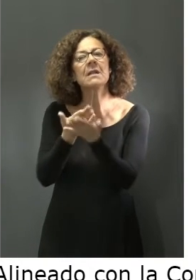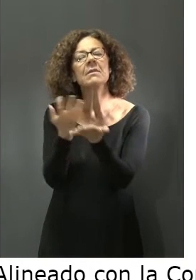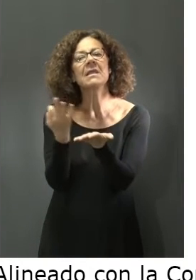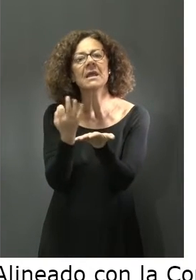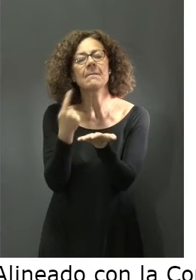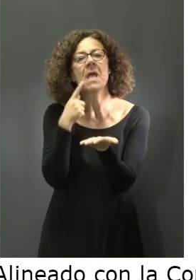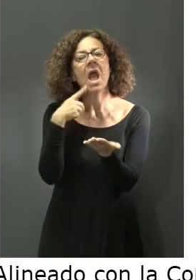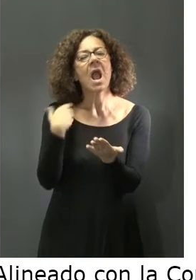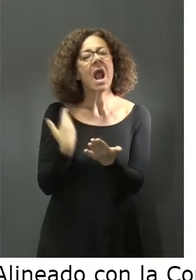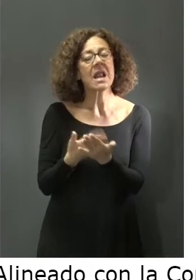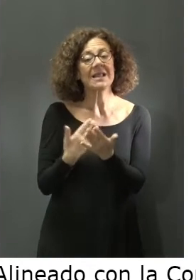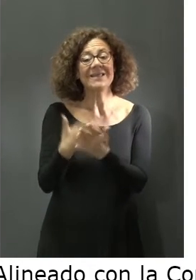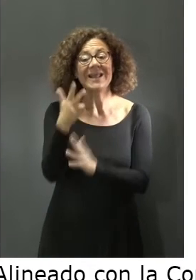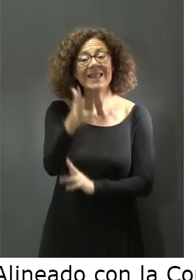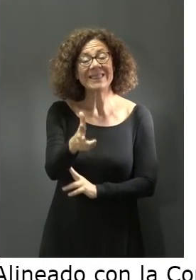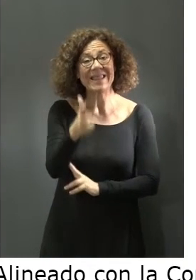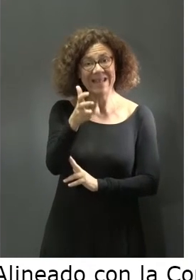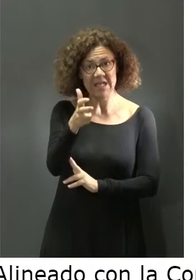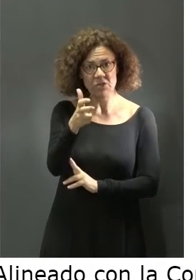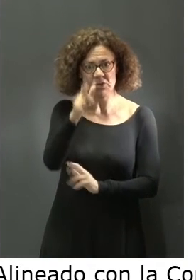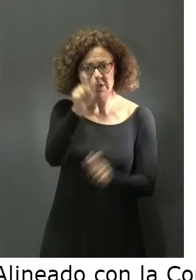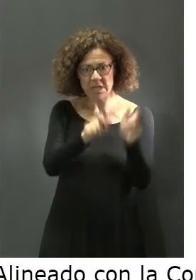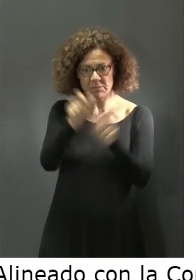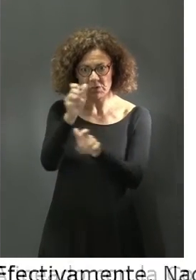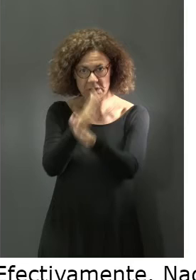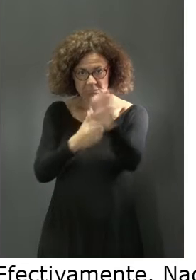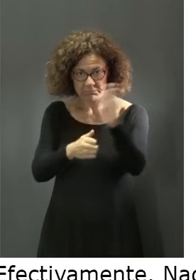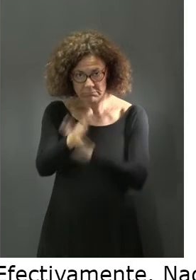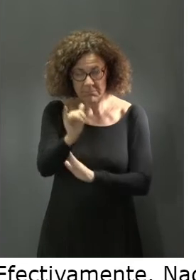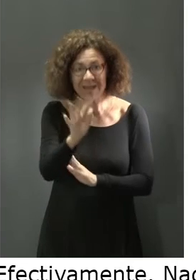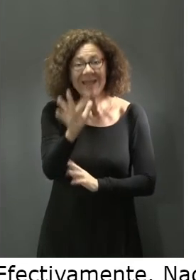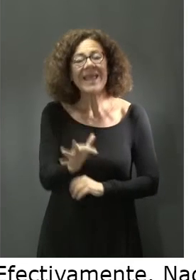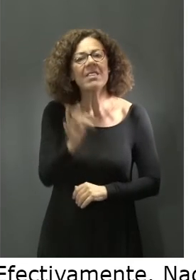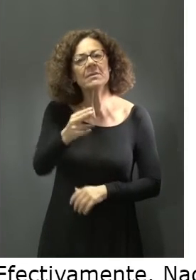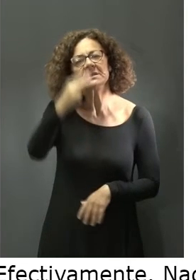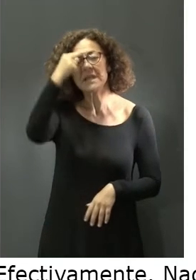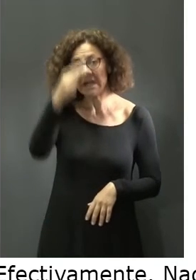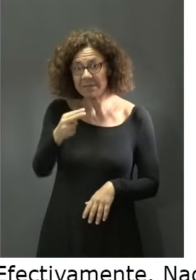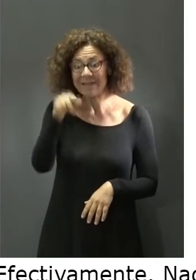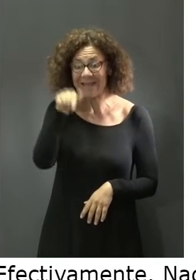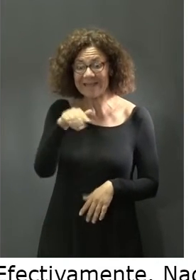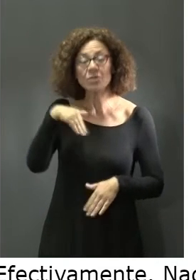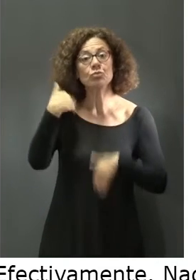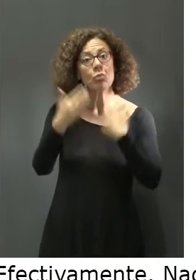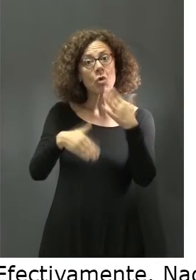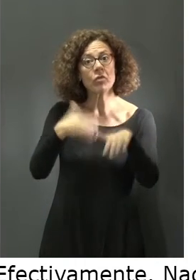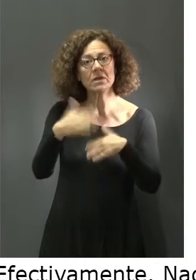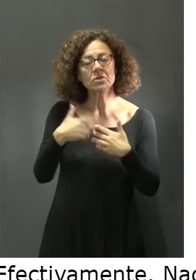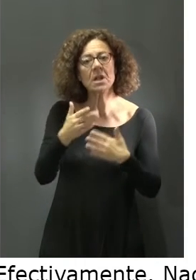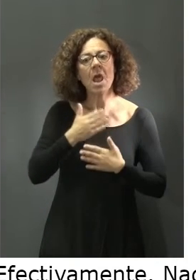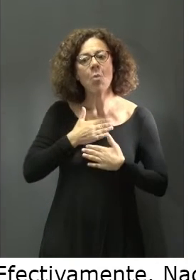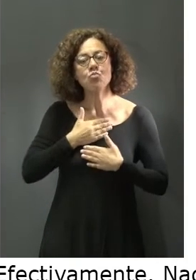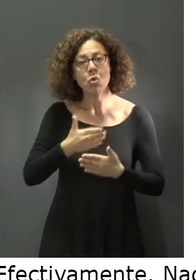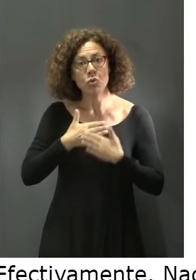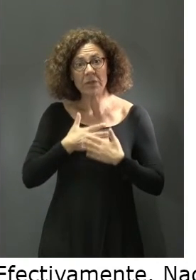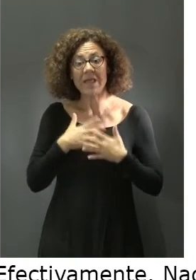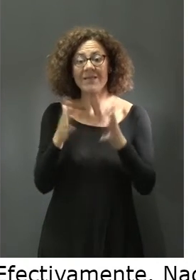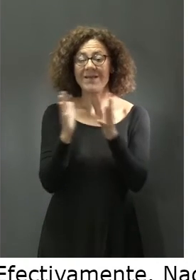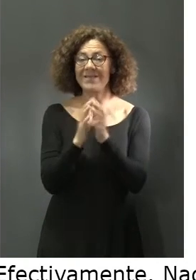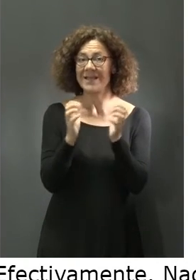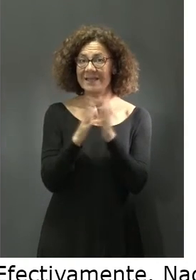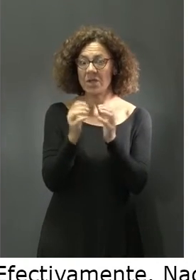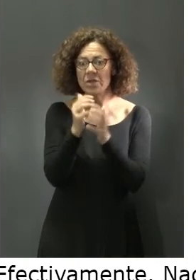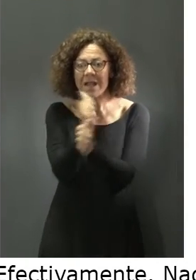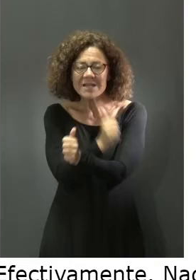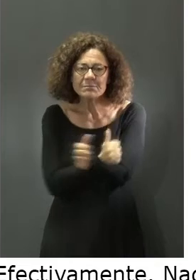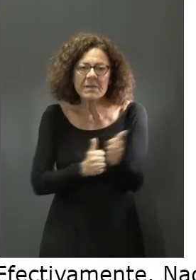garantizar los derechos de las personas con discapacidad y que se respete en estos procesos la voluntad, los deseos y las preferencias